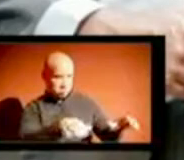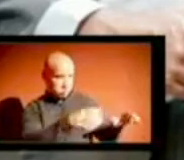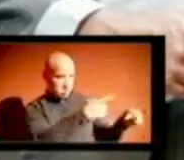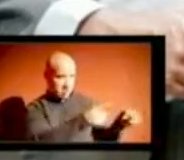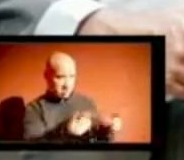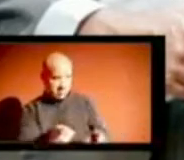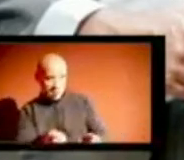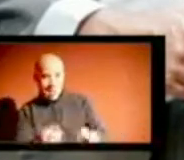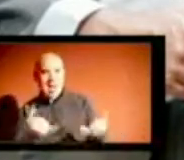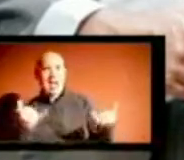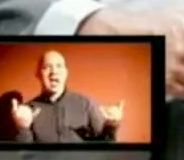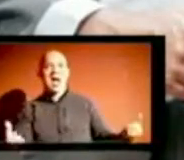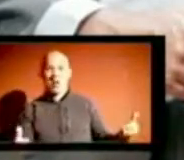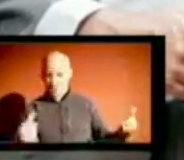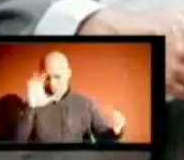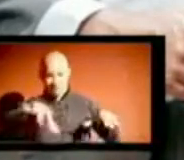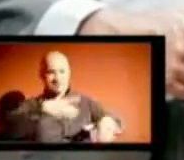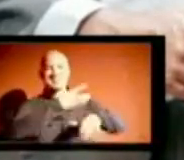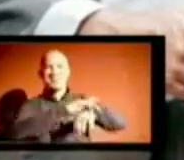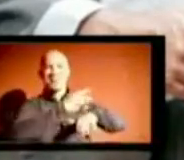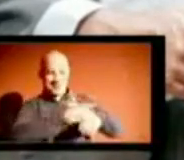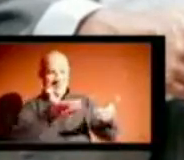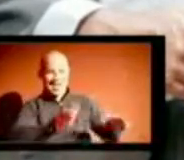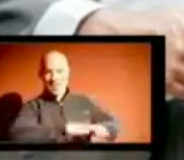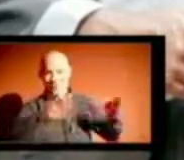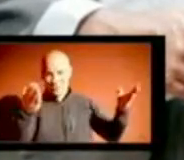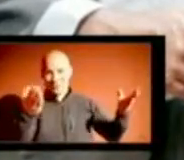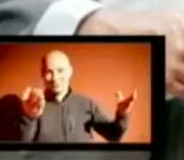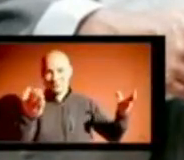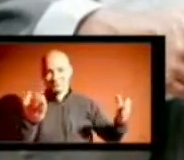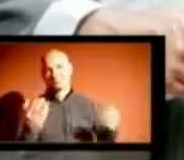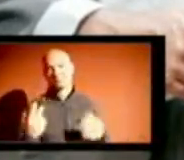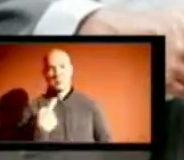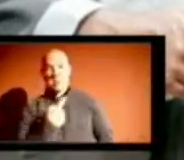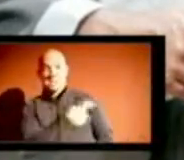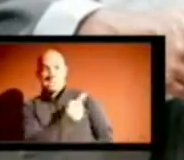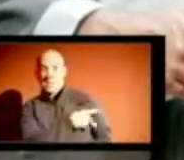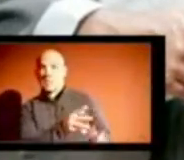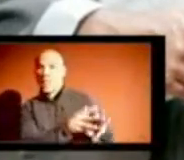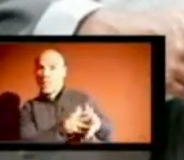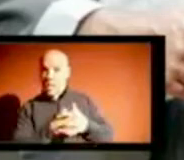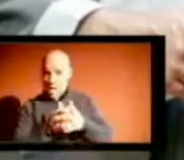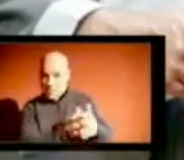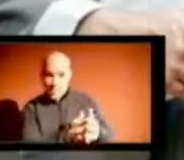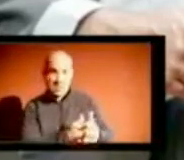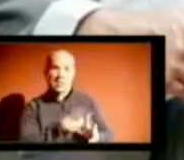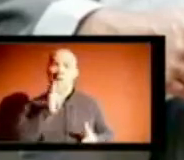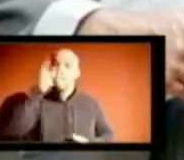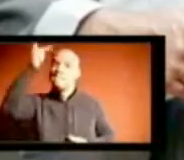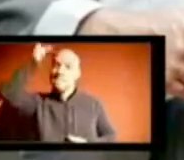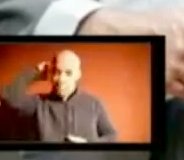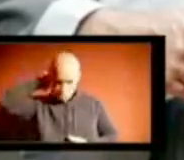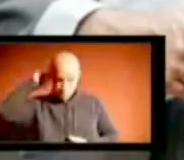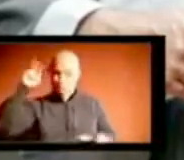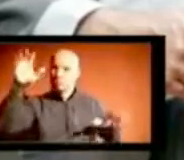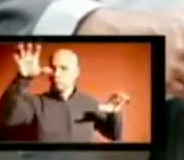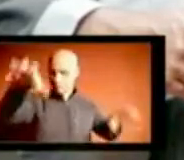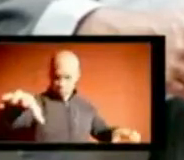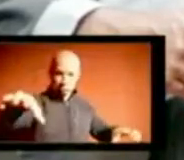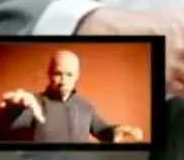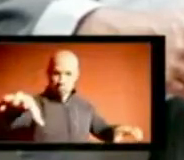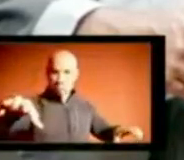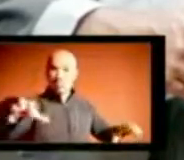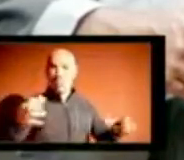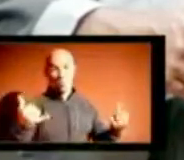la planilla federal, el CTC, por lo menos el Plaza Las Américas y Ponce. Vamos a tener personal que ya está